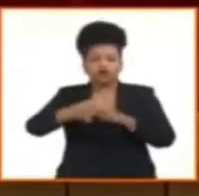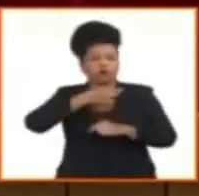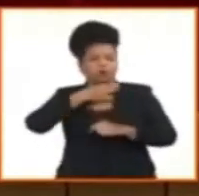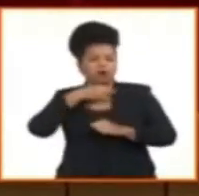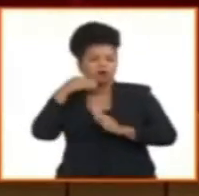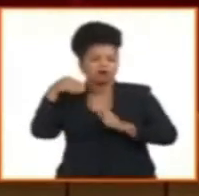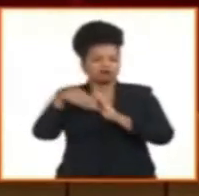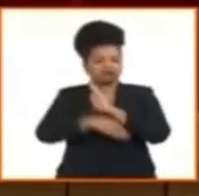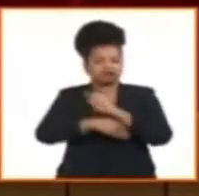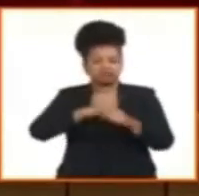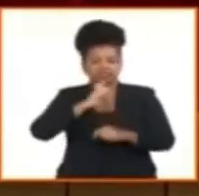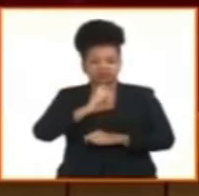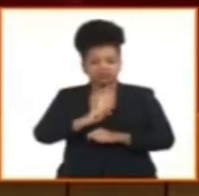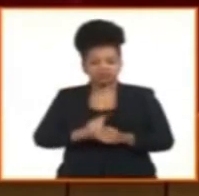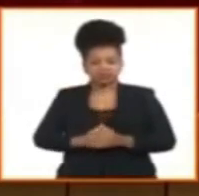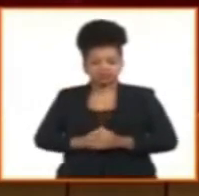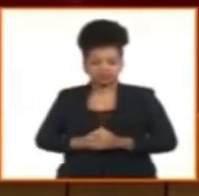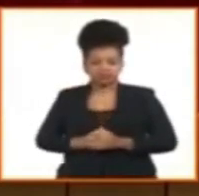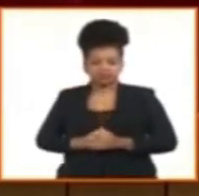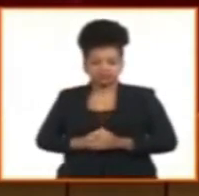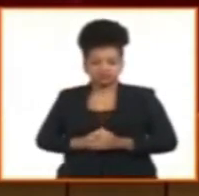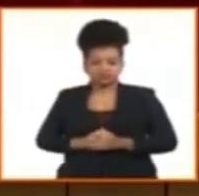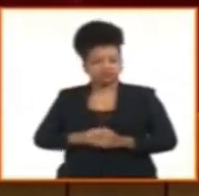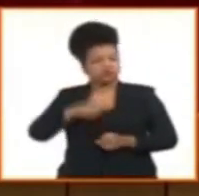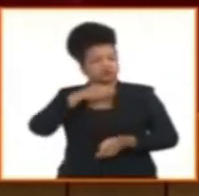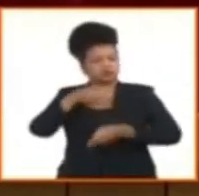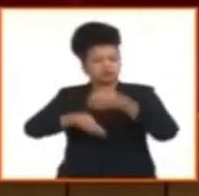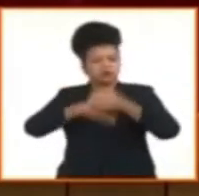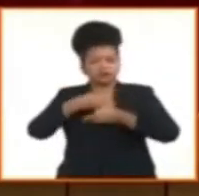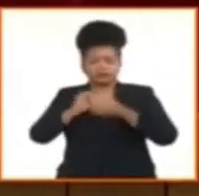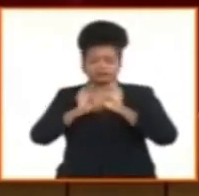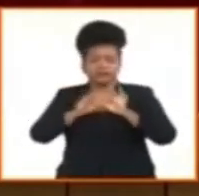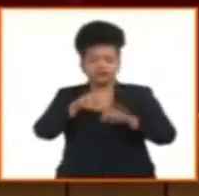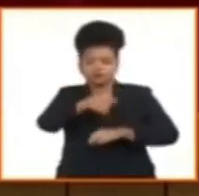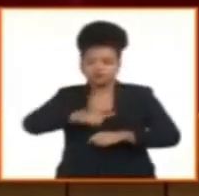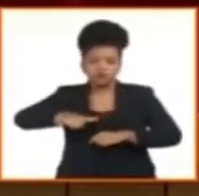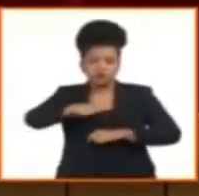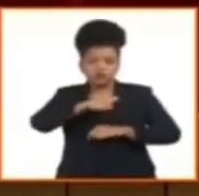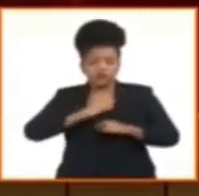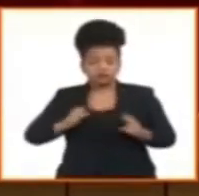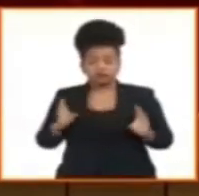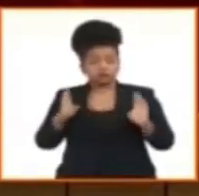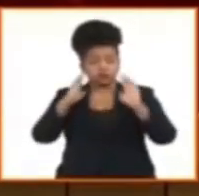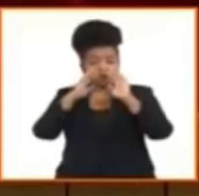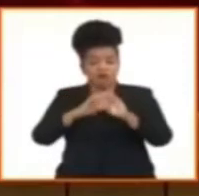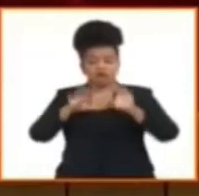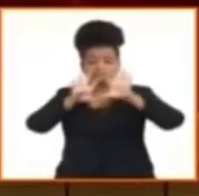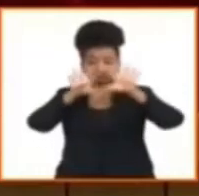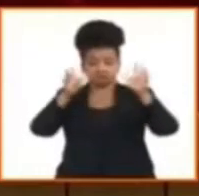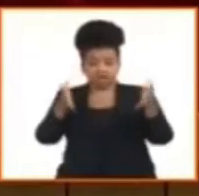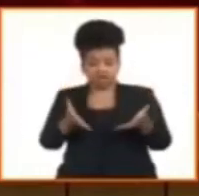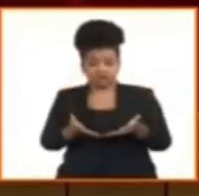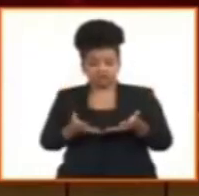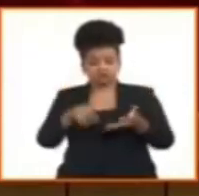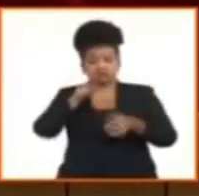más pobres. Las profundas y dolorosas desigualdades que impone el neoliberalismo a escala planetaria no se llevarán